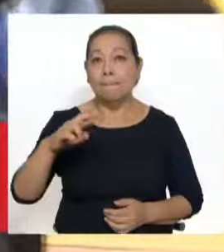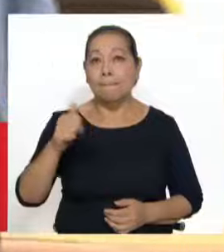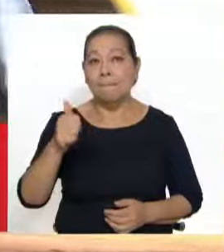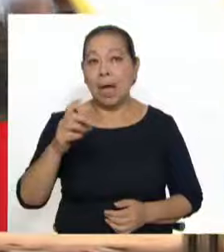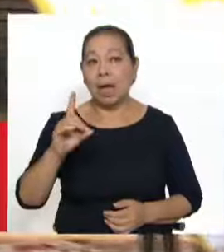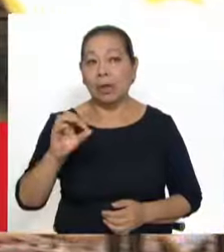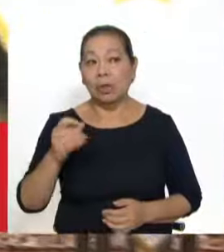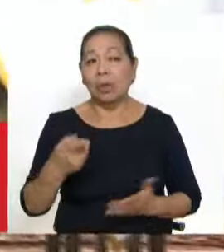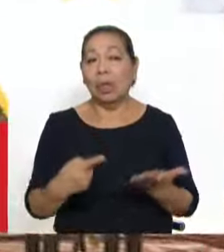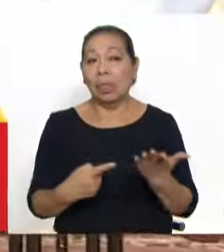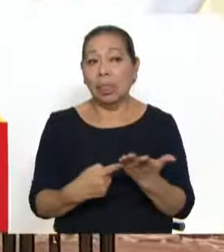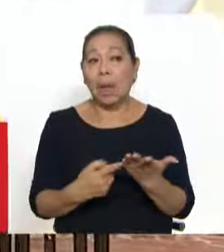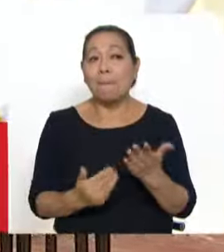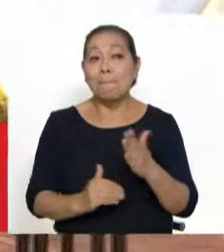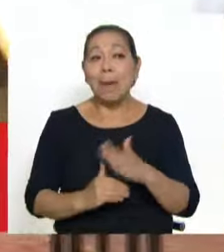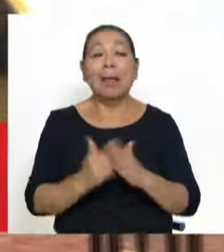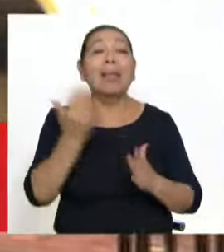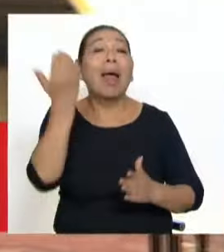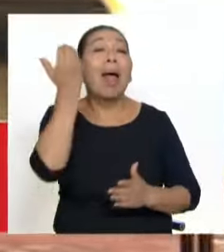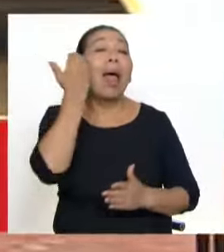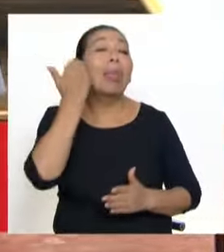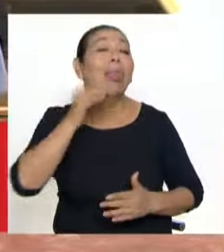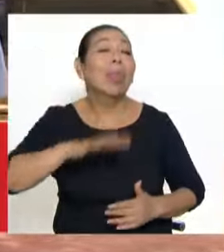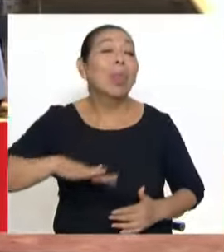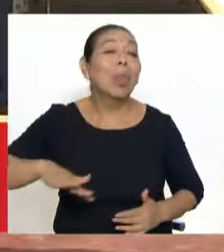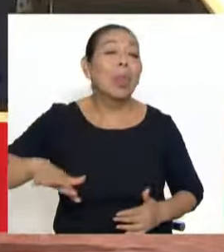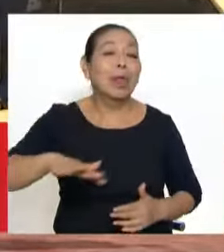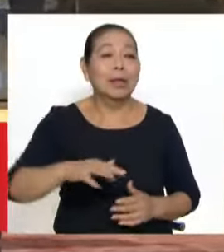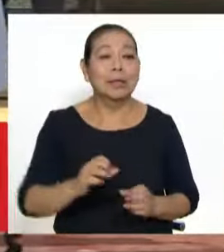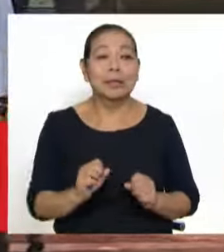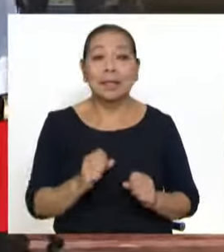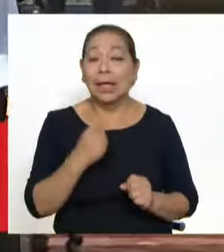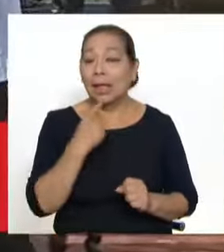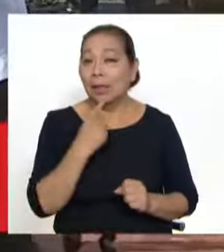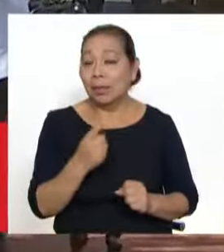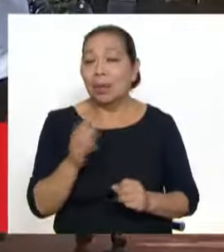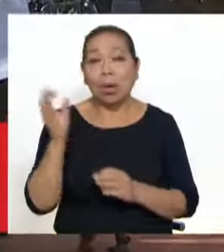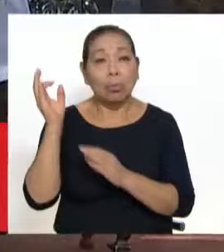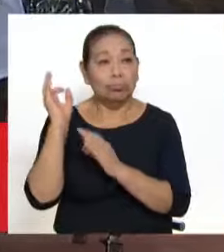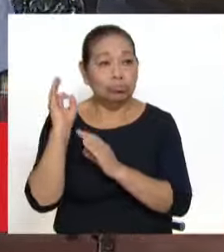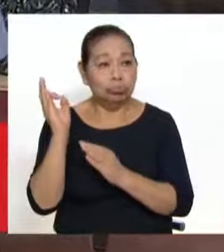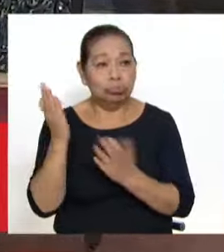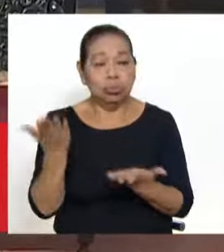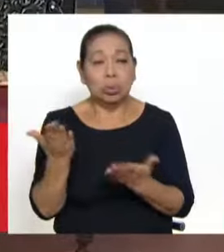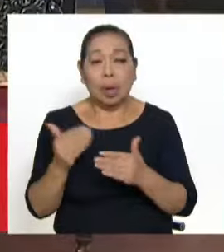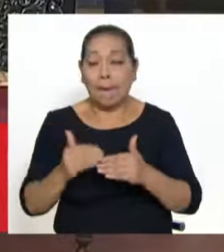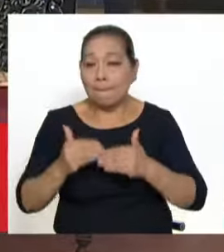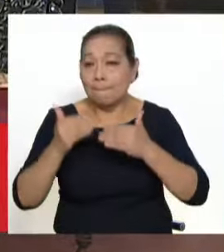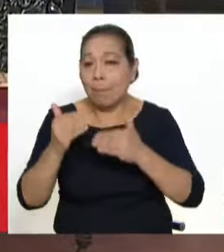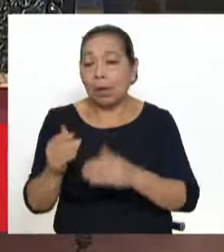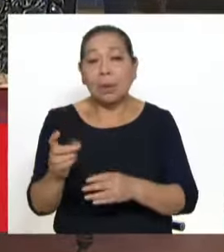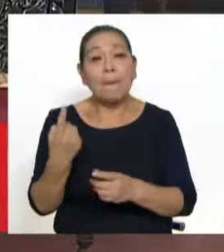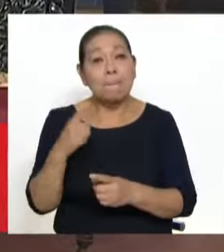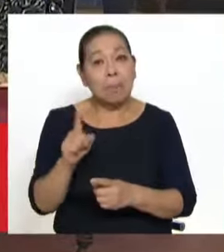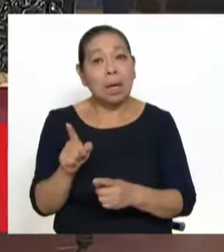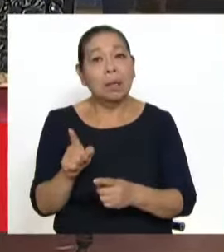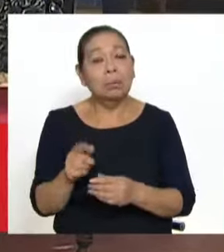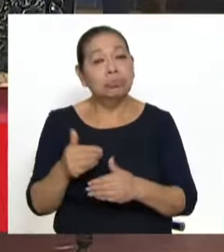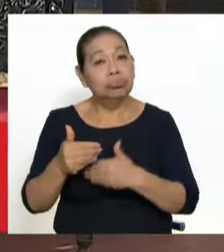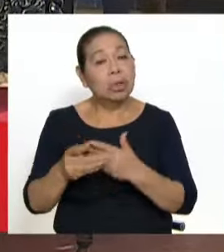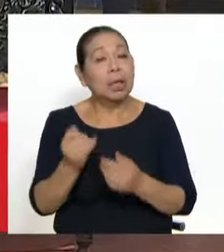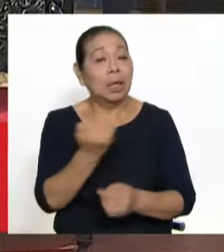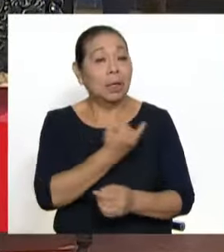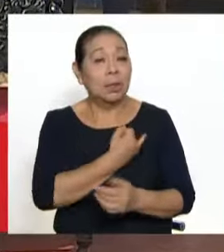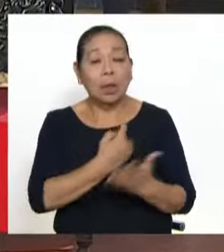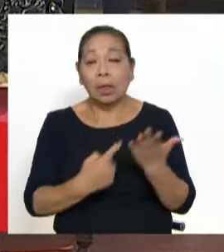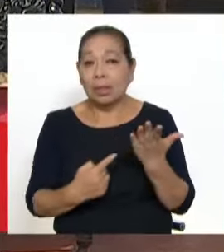los institutos tecnológicos más antiguos de nuestro país. Ha señalado en su discurso que ampliará la capacidad para licenciar a